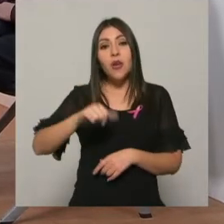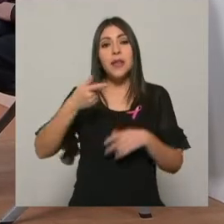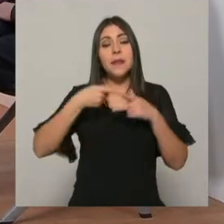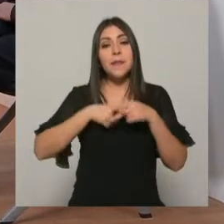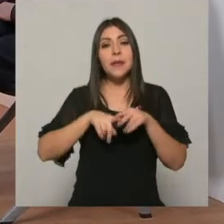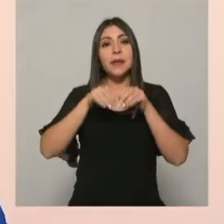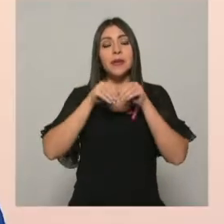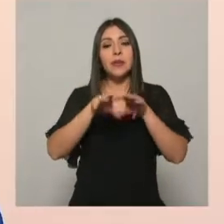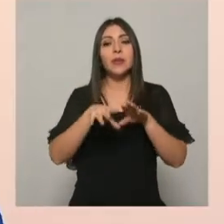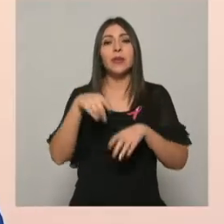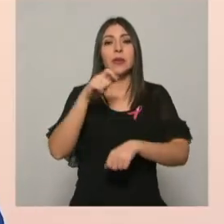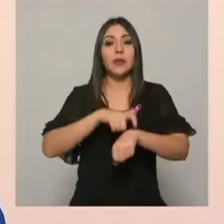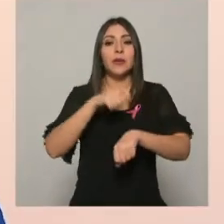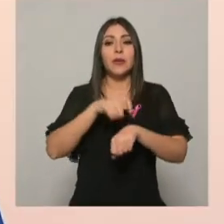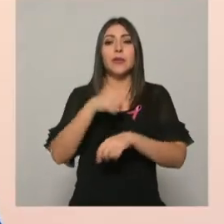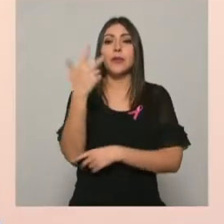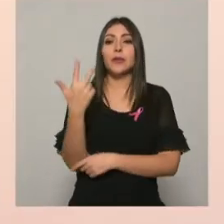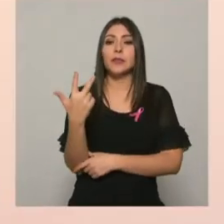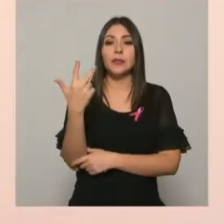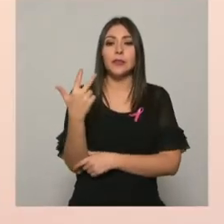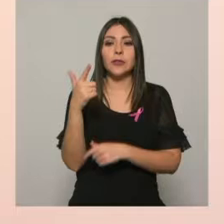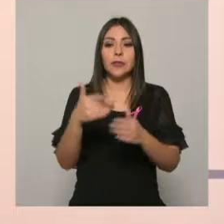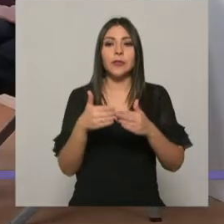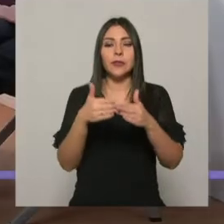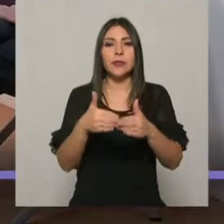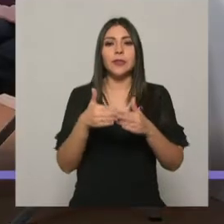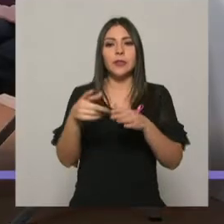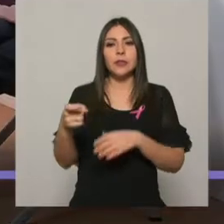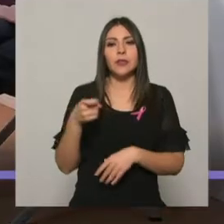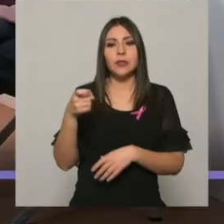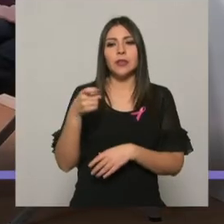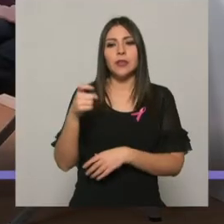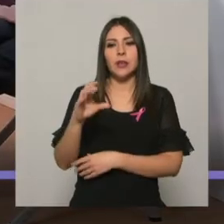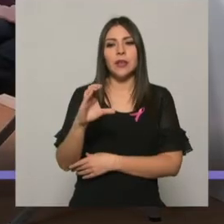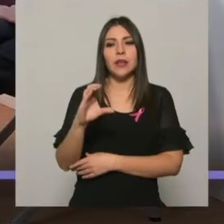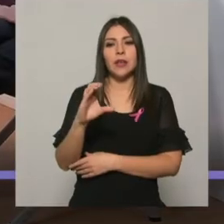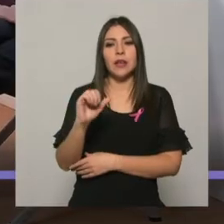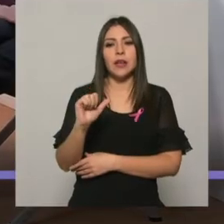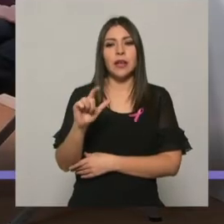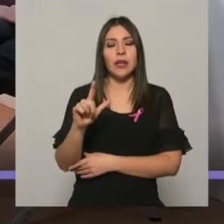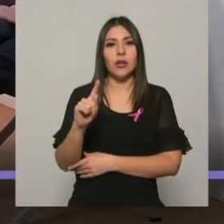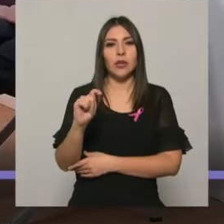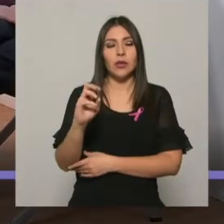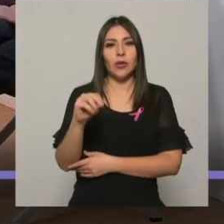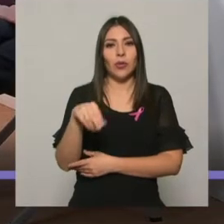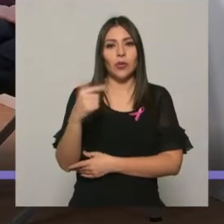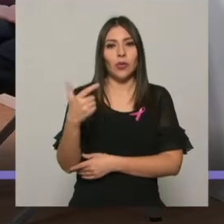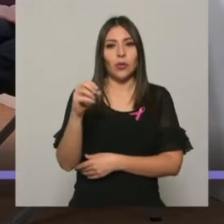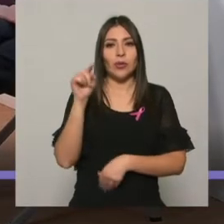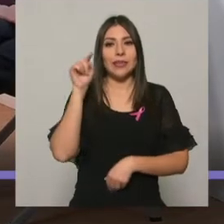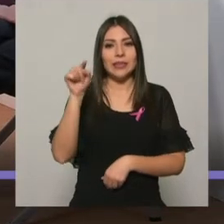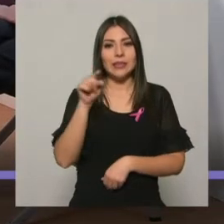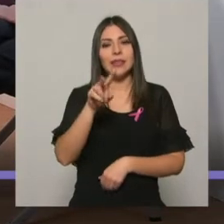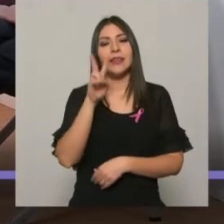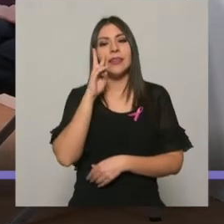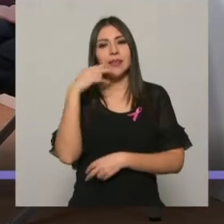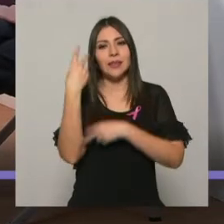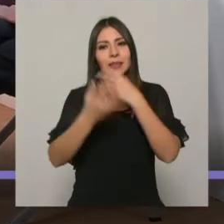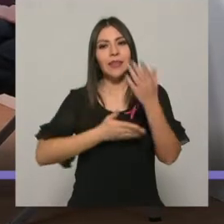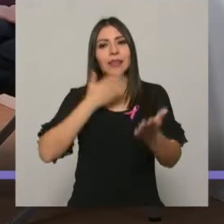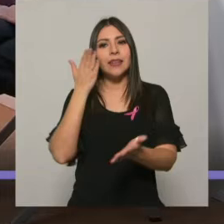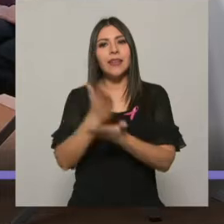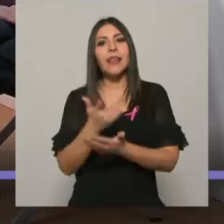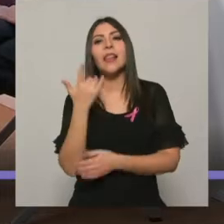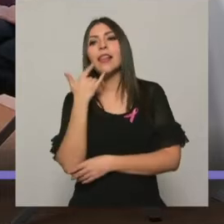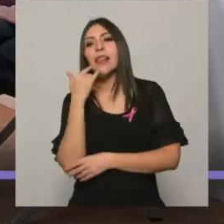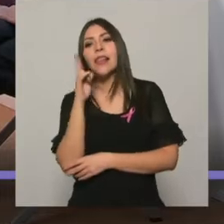8 en el embarcadero Caltongo. Así que prepárese para poder ir, para poder disfrutar también de la alegría que se